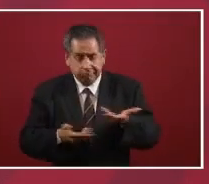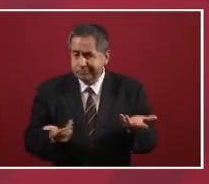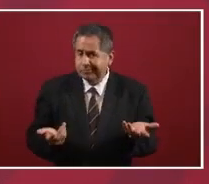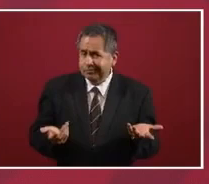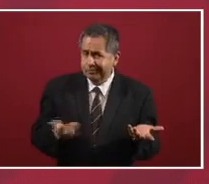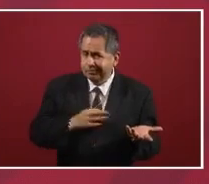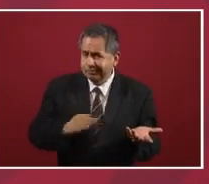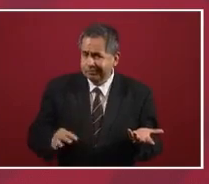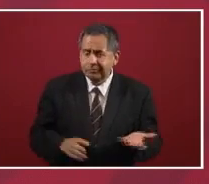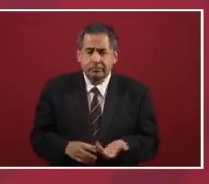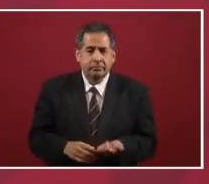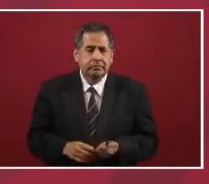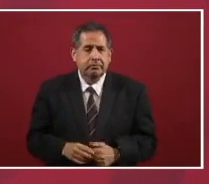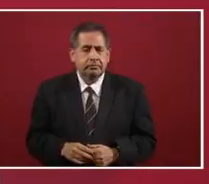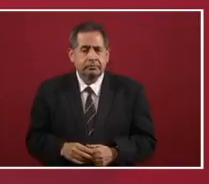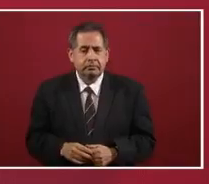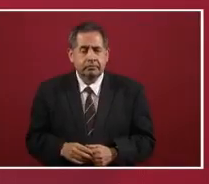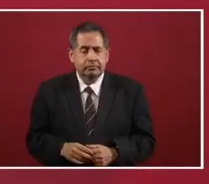sí,